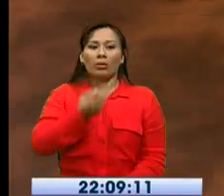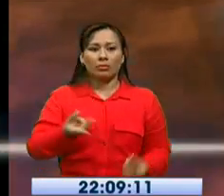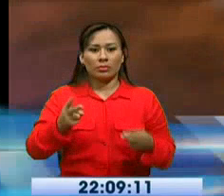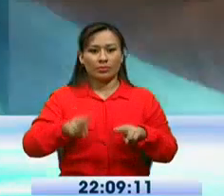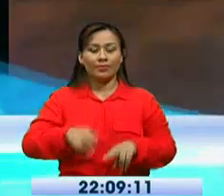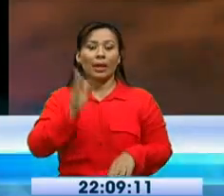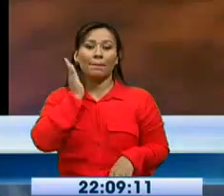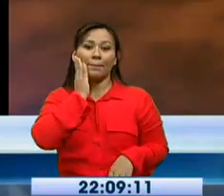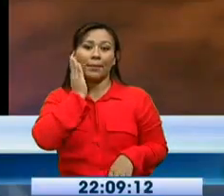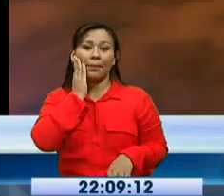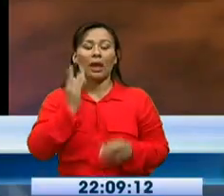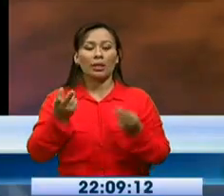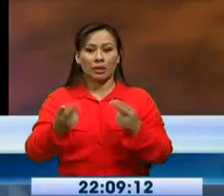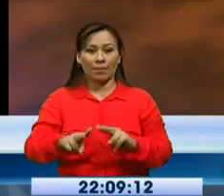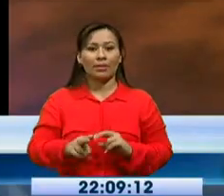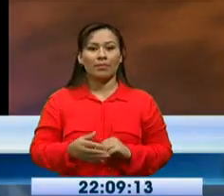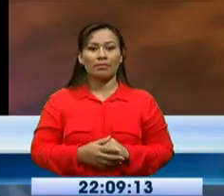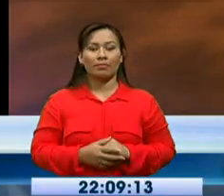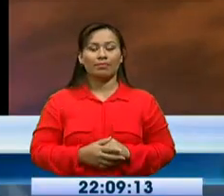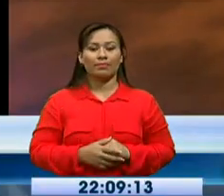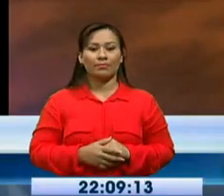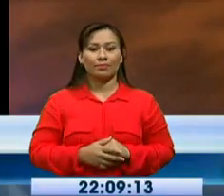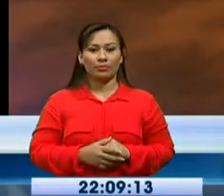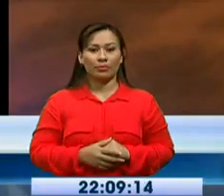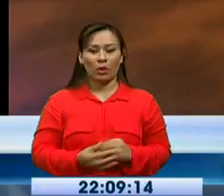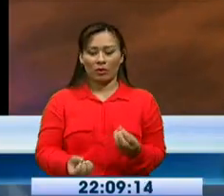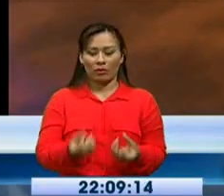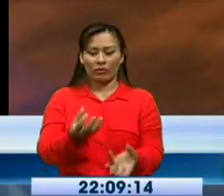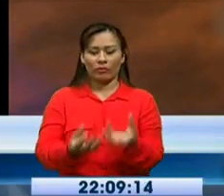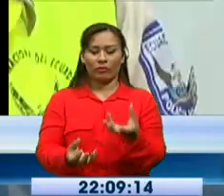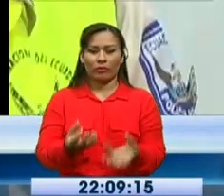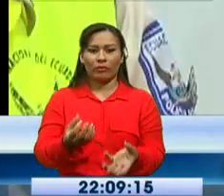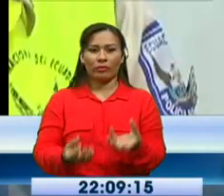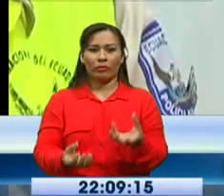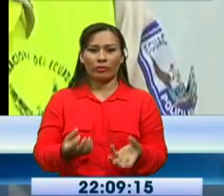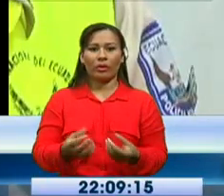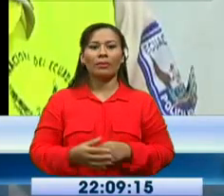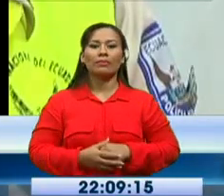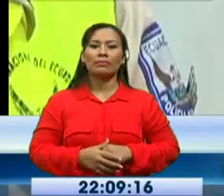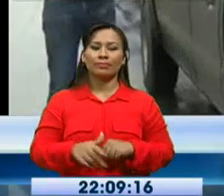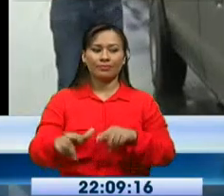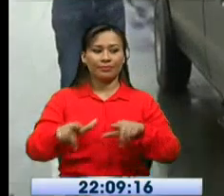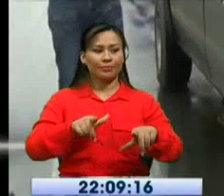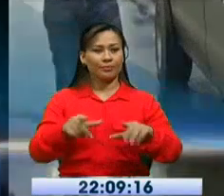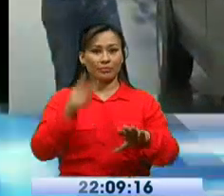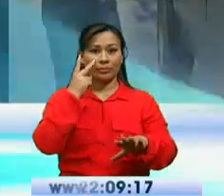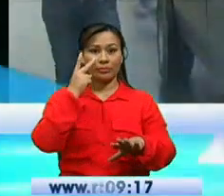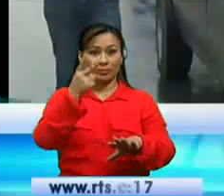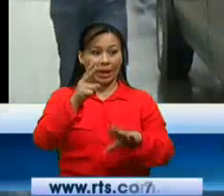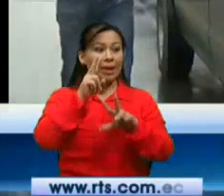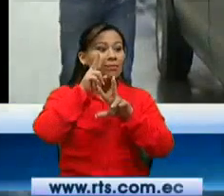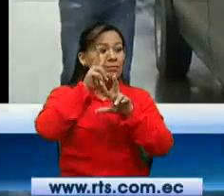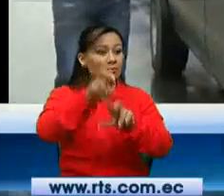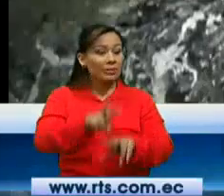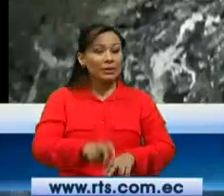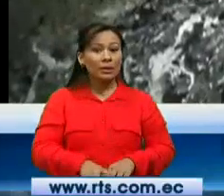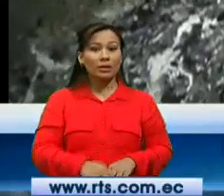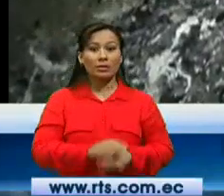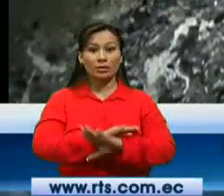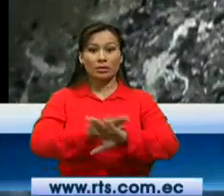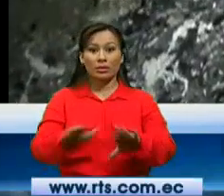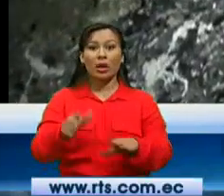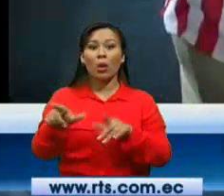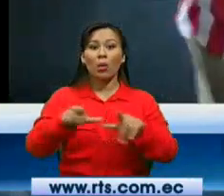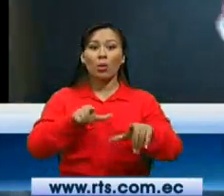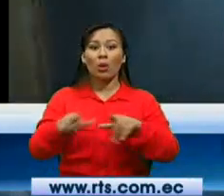la madre puede ser que ya haya estado sin vida al momento de llegar al lugar de los hechos. Según las investigaciones preliminares, el móvil del